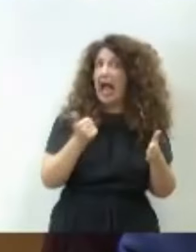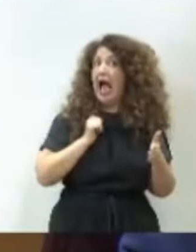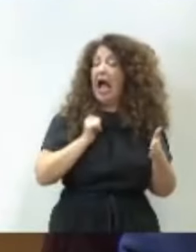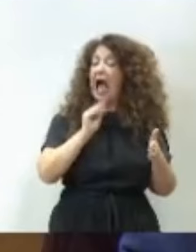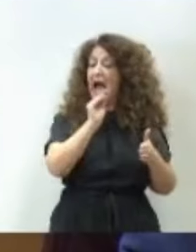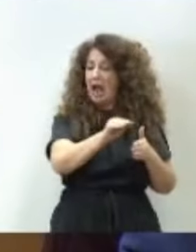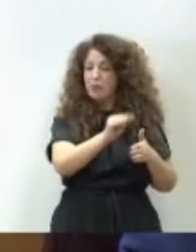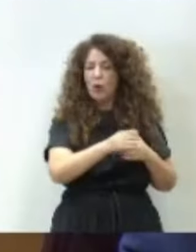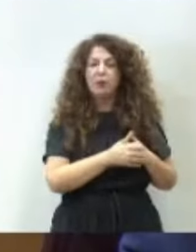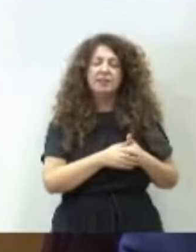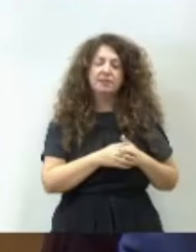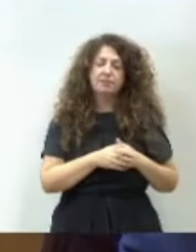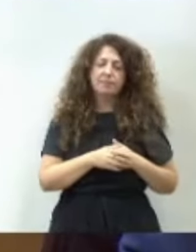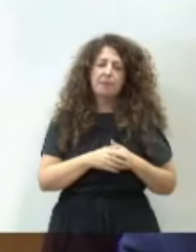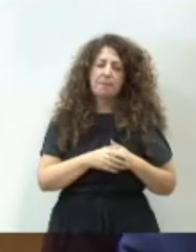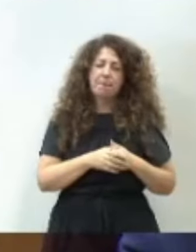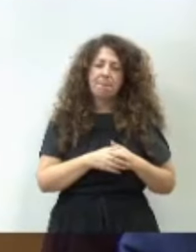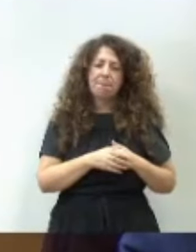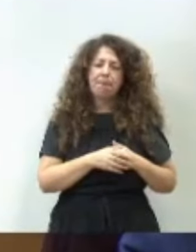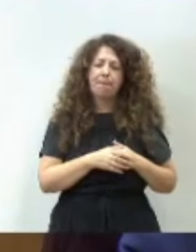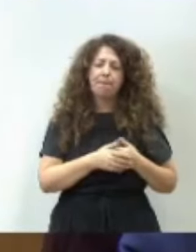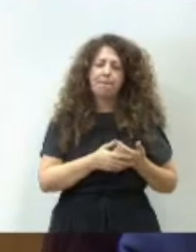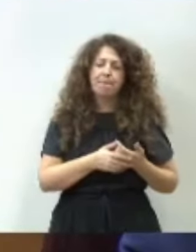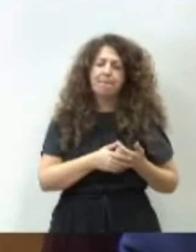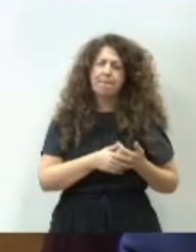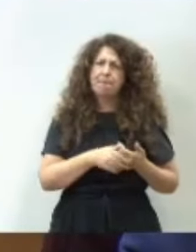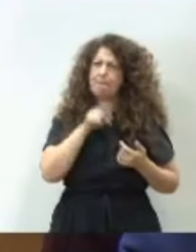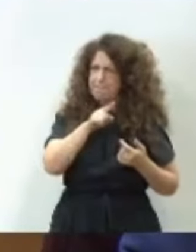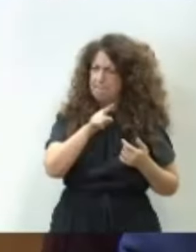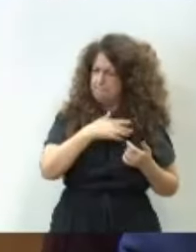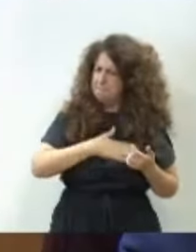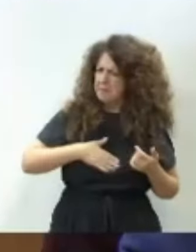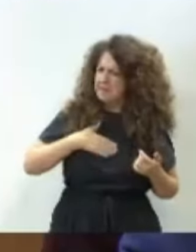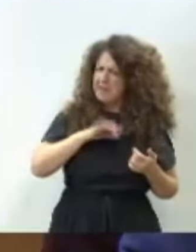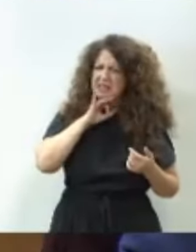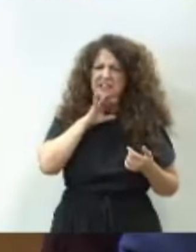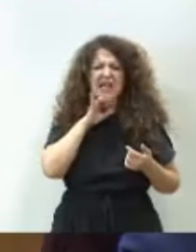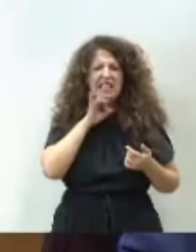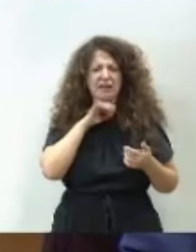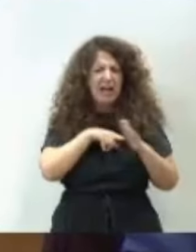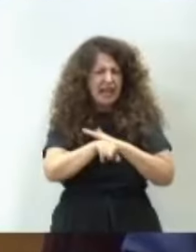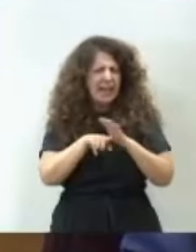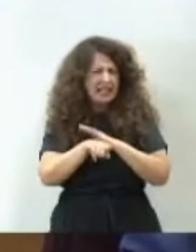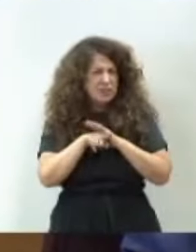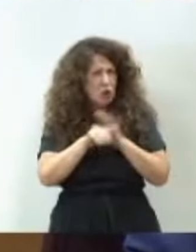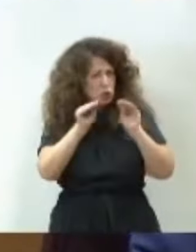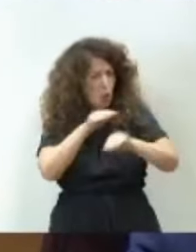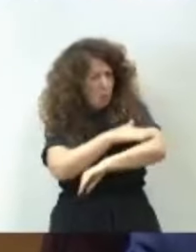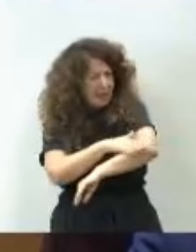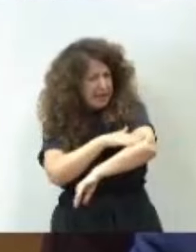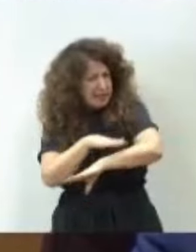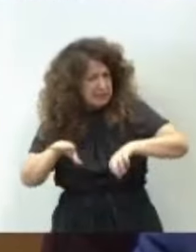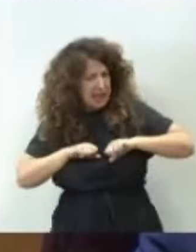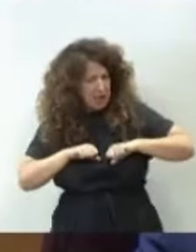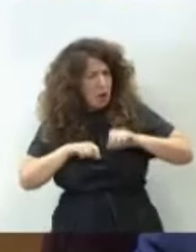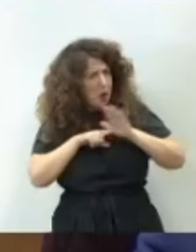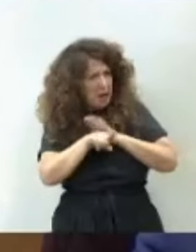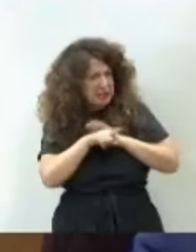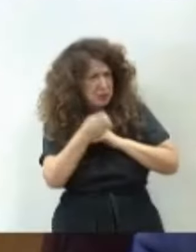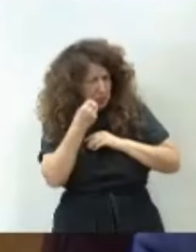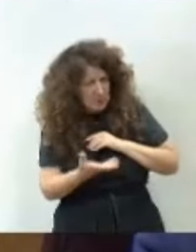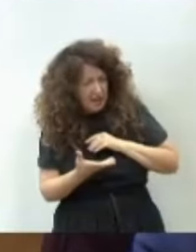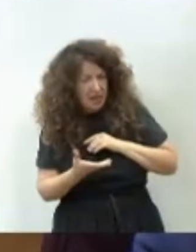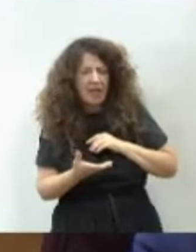este caso, permítame que le pregunte, ¿está usted satisfecha con la gestión al frente de su ministerio? ¿Está usted satisfecha con la